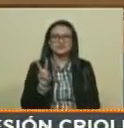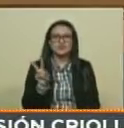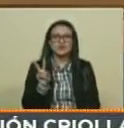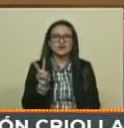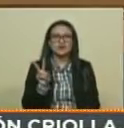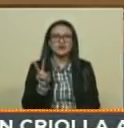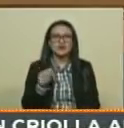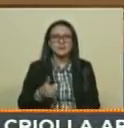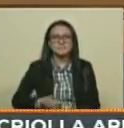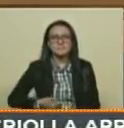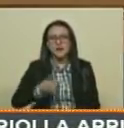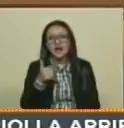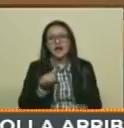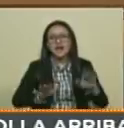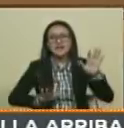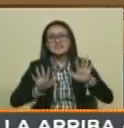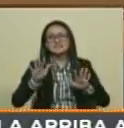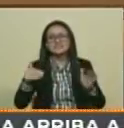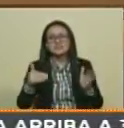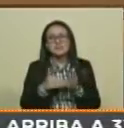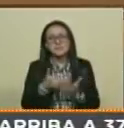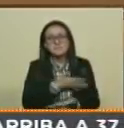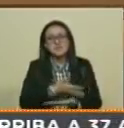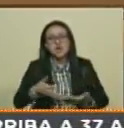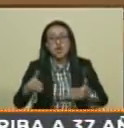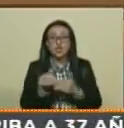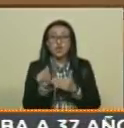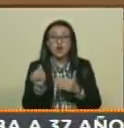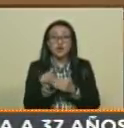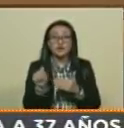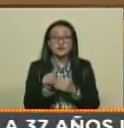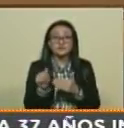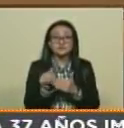a los 15 mil millones de dólares.